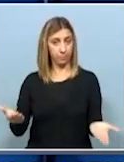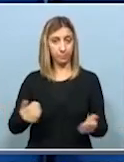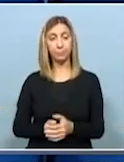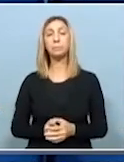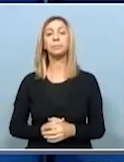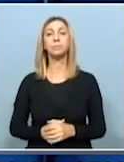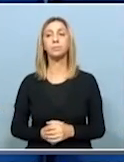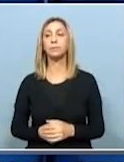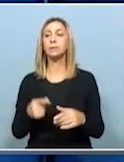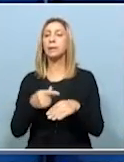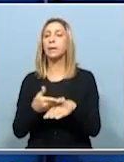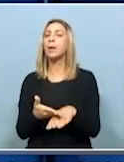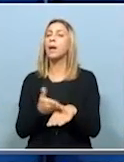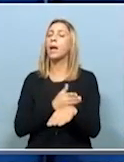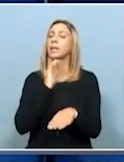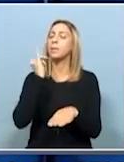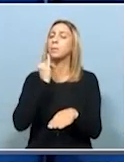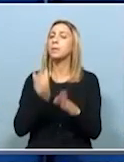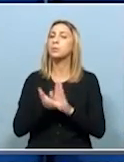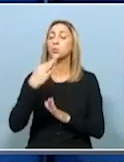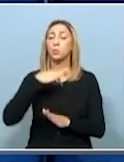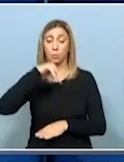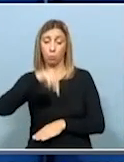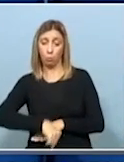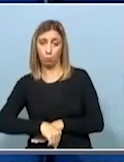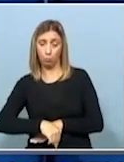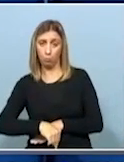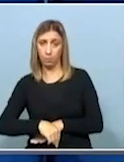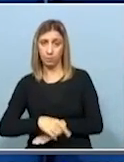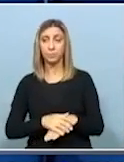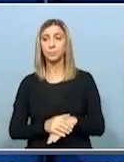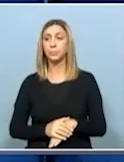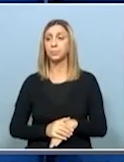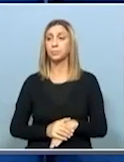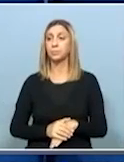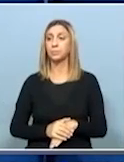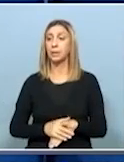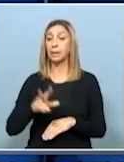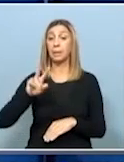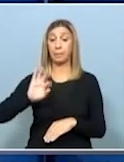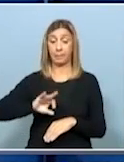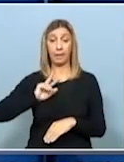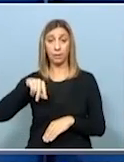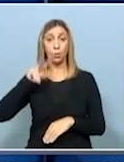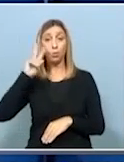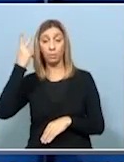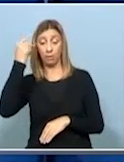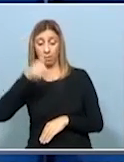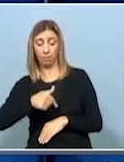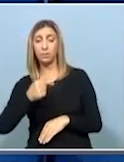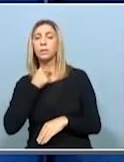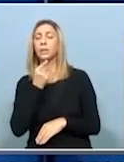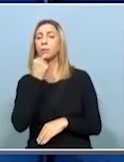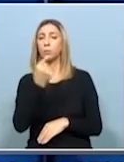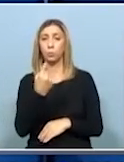salarial antes de explicar el aumento salarial que que viene regir para el año 2018